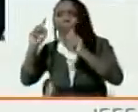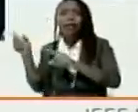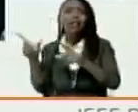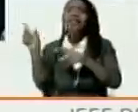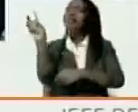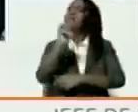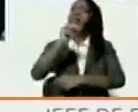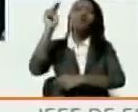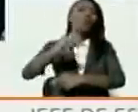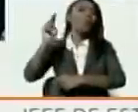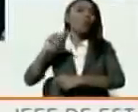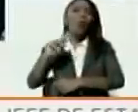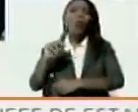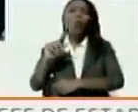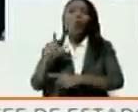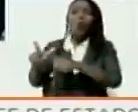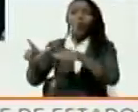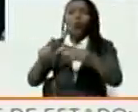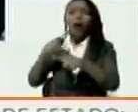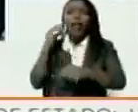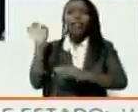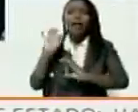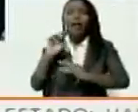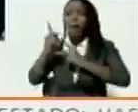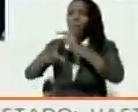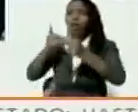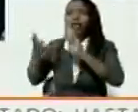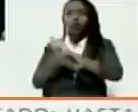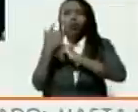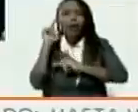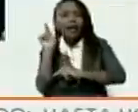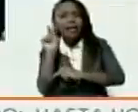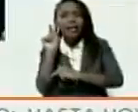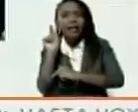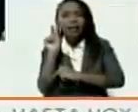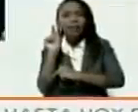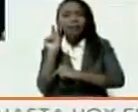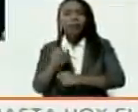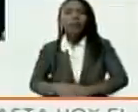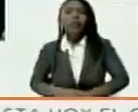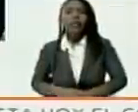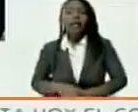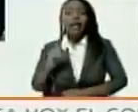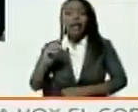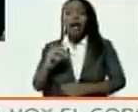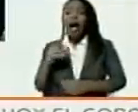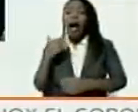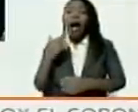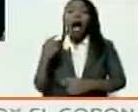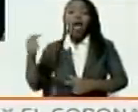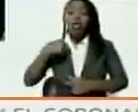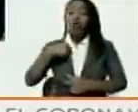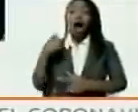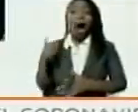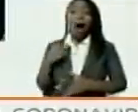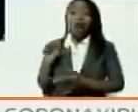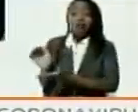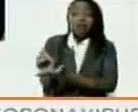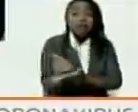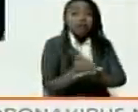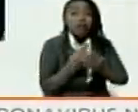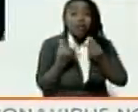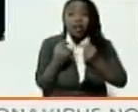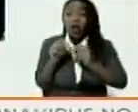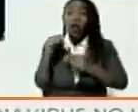sector sindical o político y se trate de sacar beneficio de una